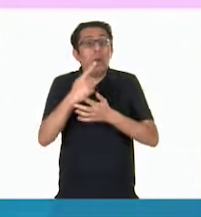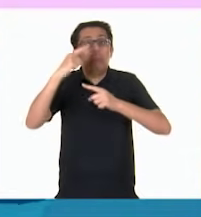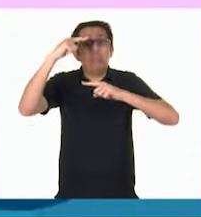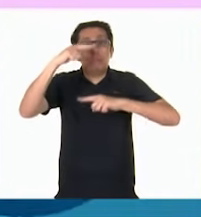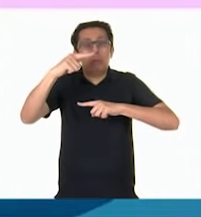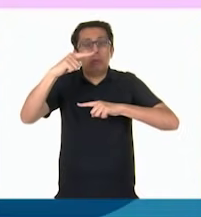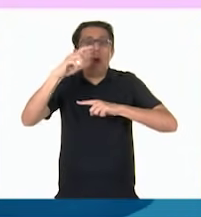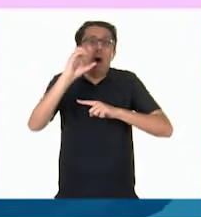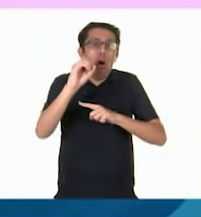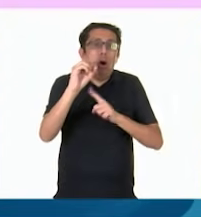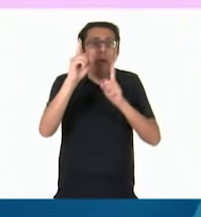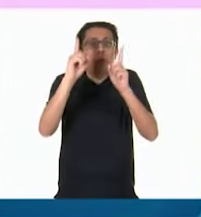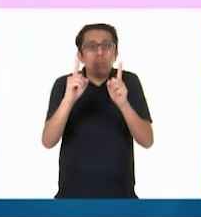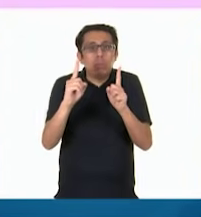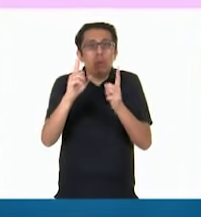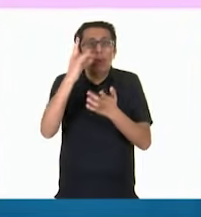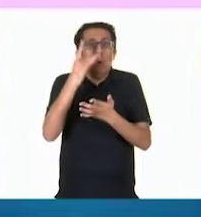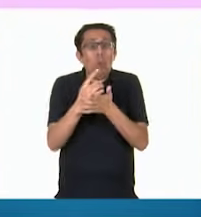paralelos.